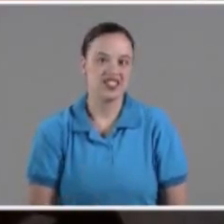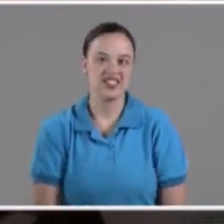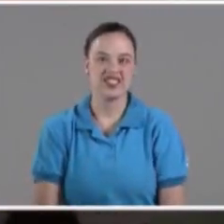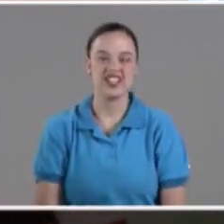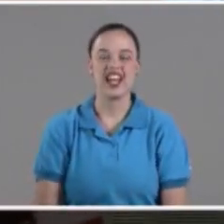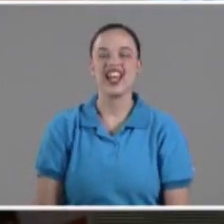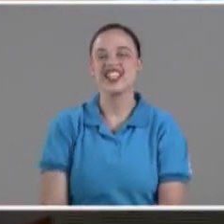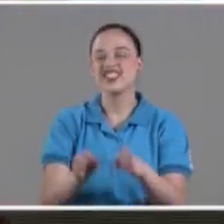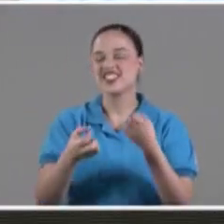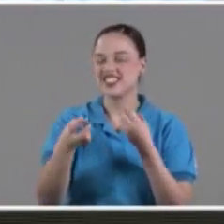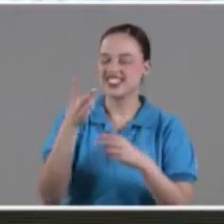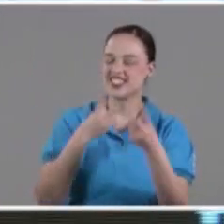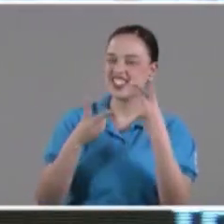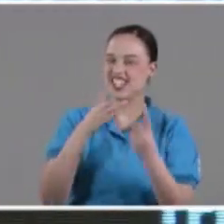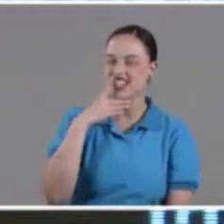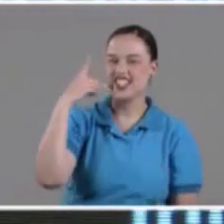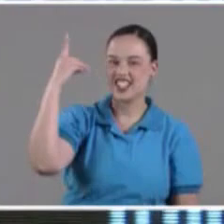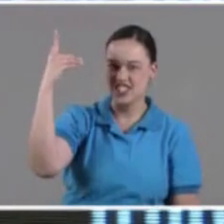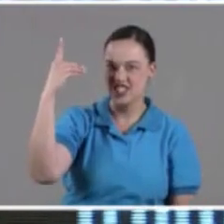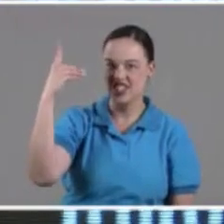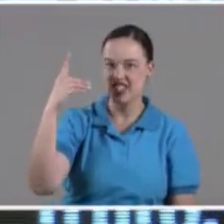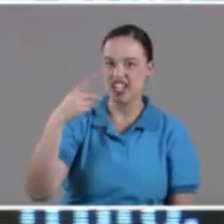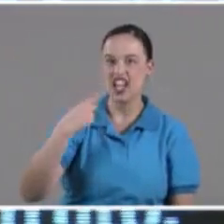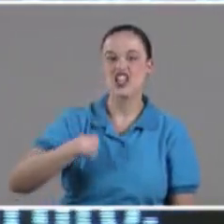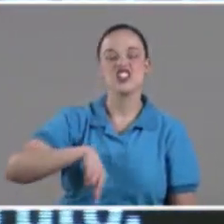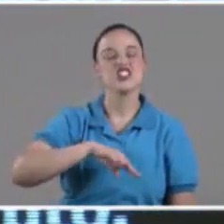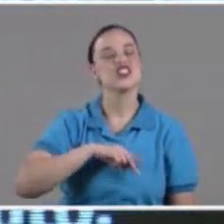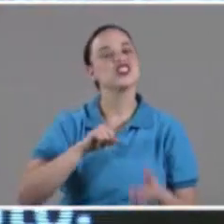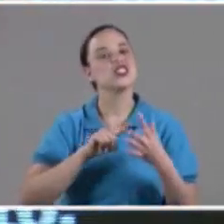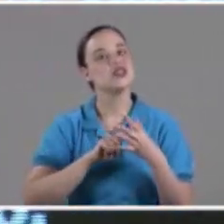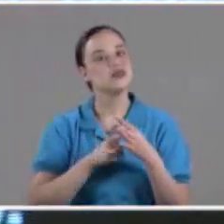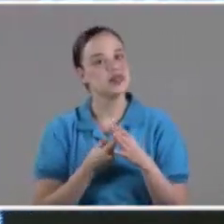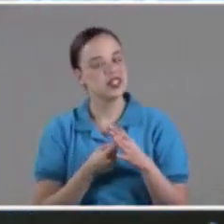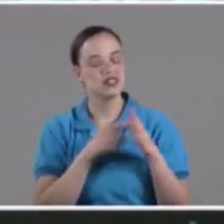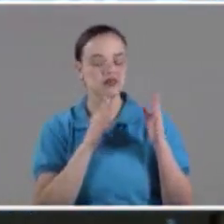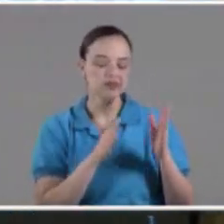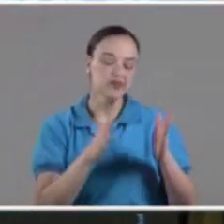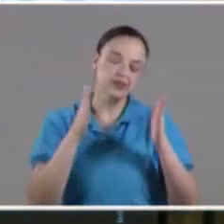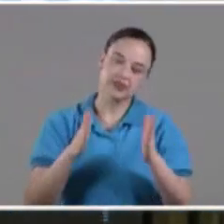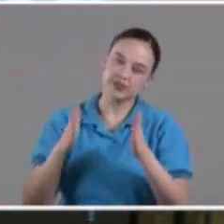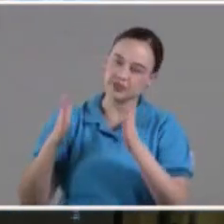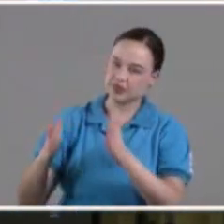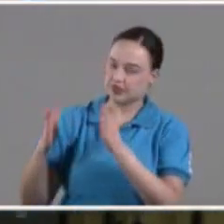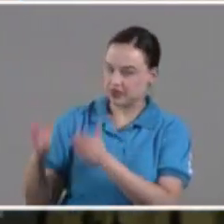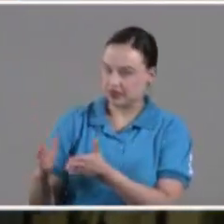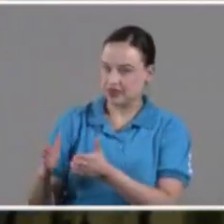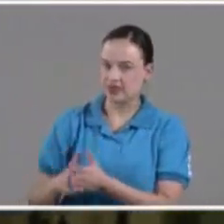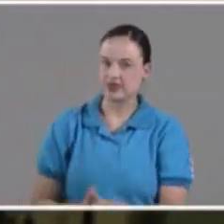tú viene Dios y nos empieza a a preparar